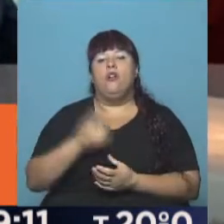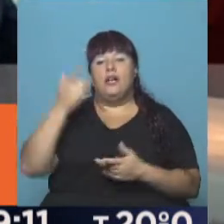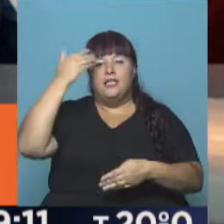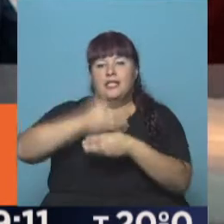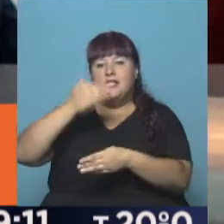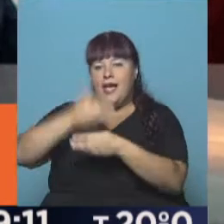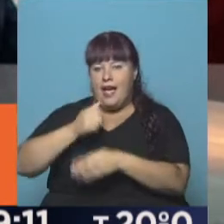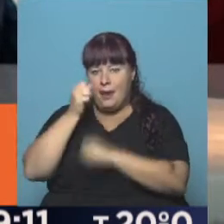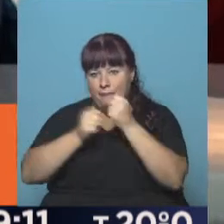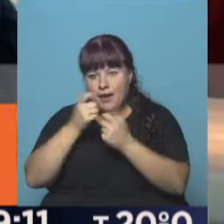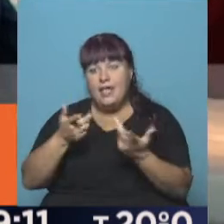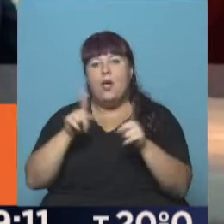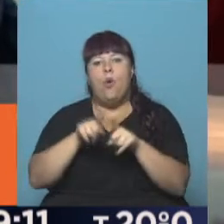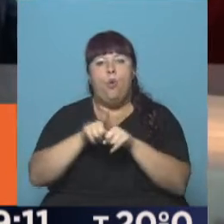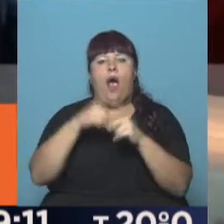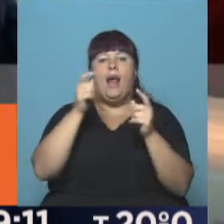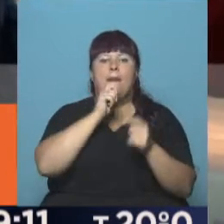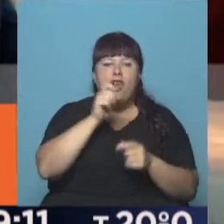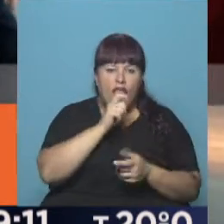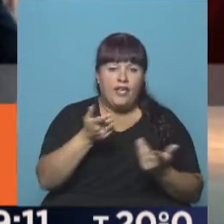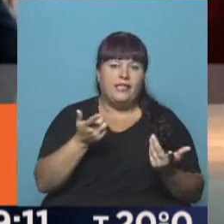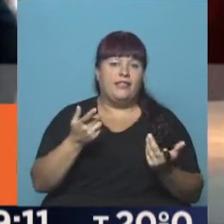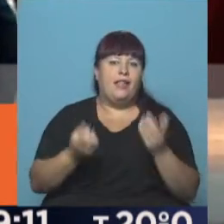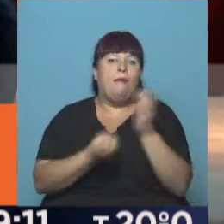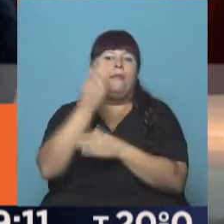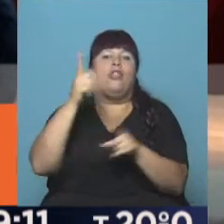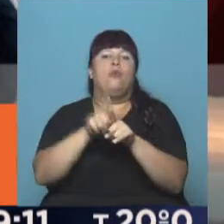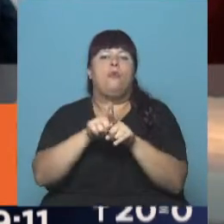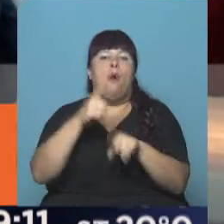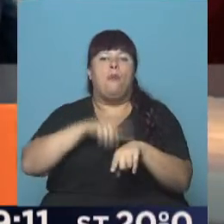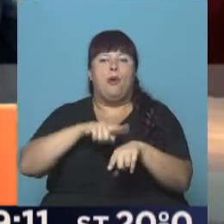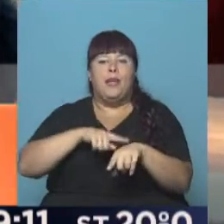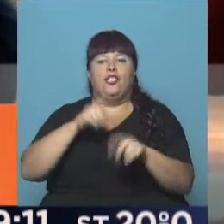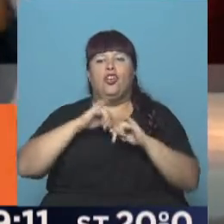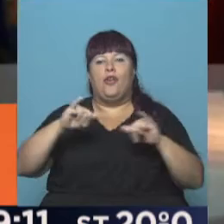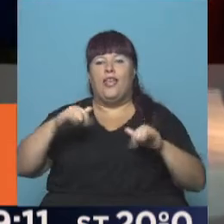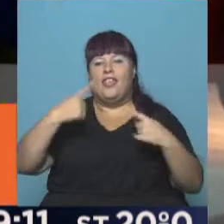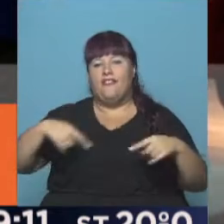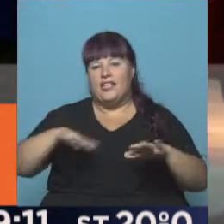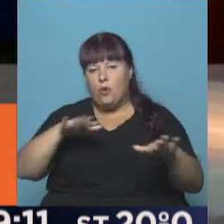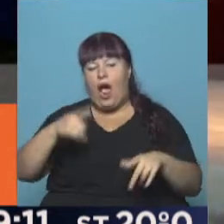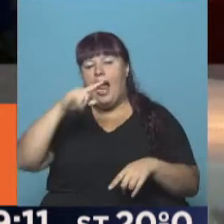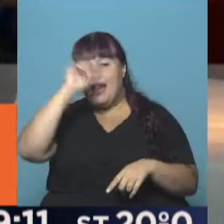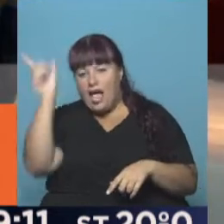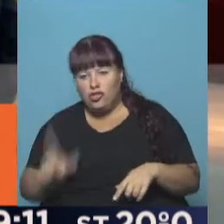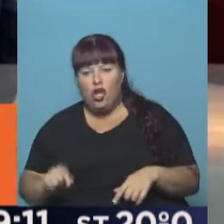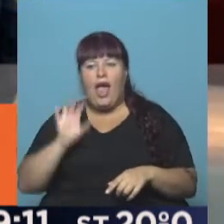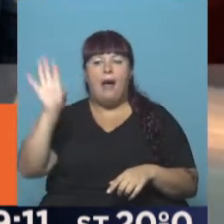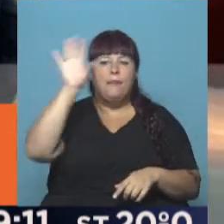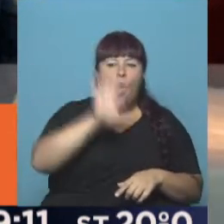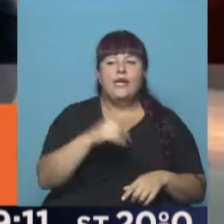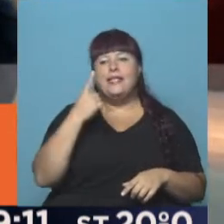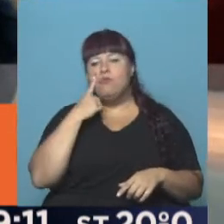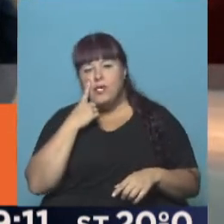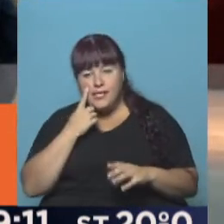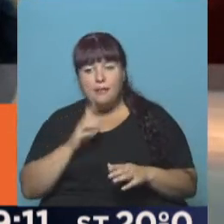muchas fuentes de trabajo, lo que ha ocurrido con muchos medios que surgieron, por ejemplo, bajo la pauta oficial de distintos ámbitos, tanto a nivel nacional, en las provincias, los